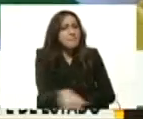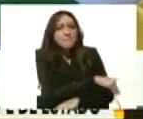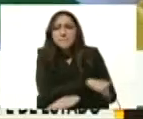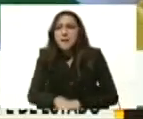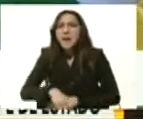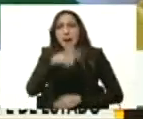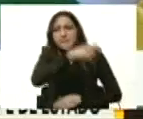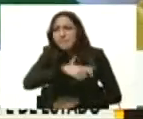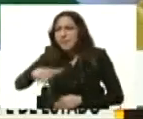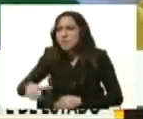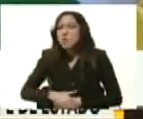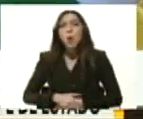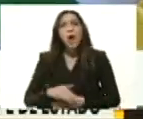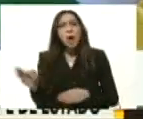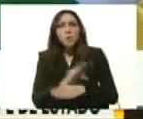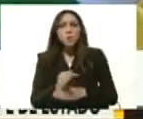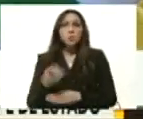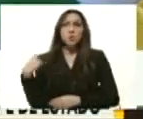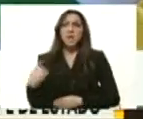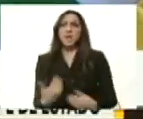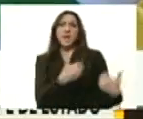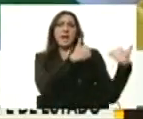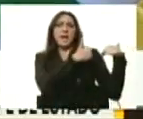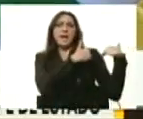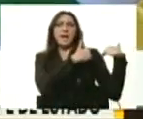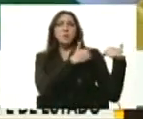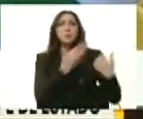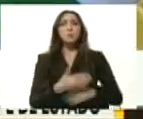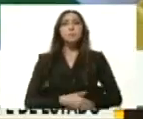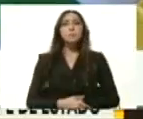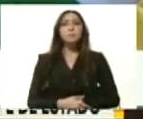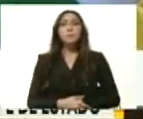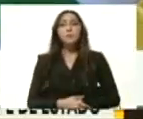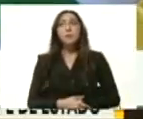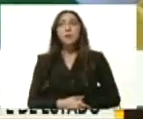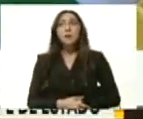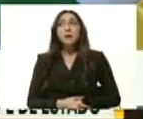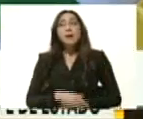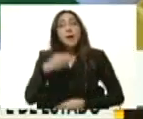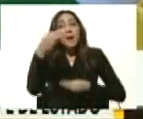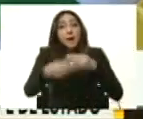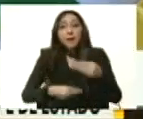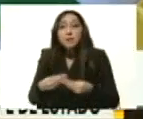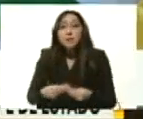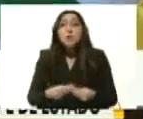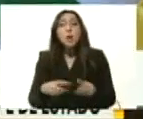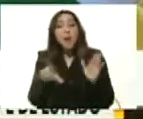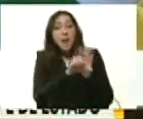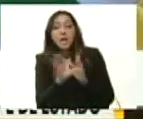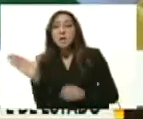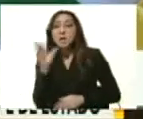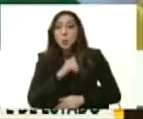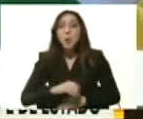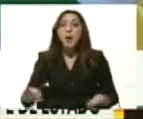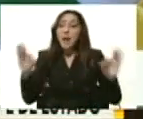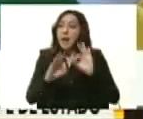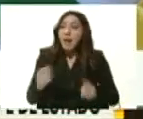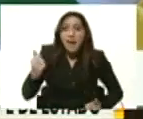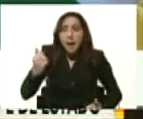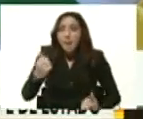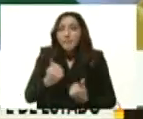arrogándose funciones que no le competen. Estas acciones ilegales tuvieron su ejecución y apoyo